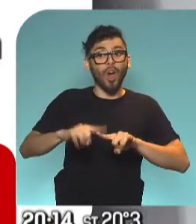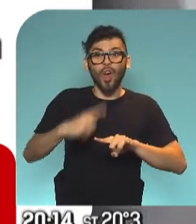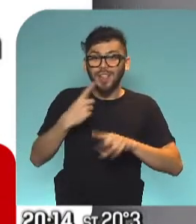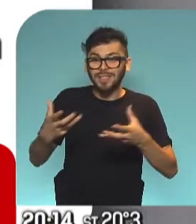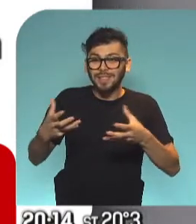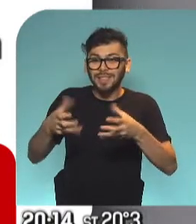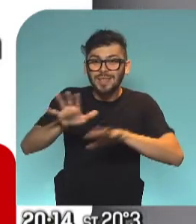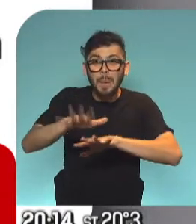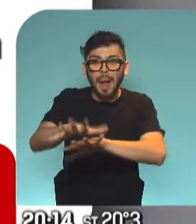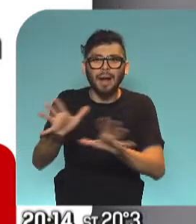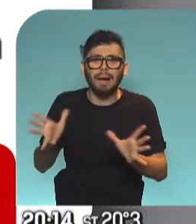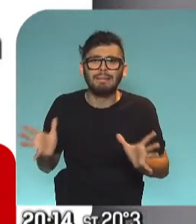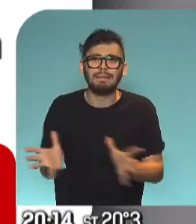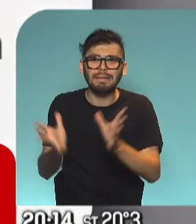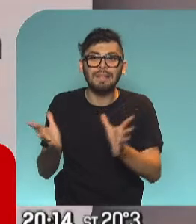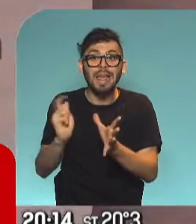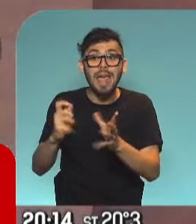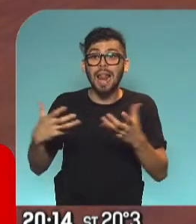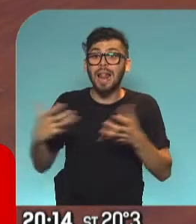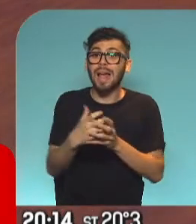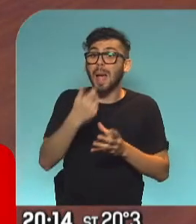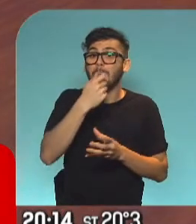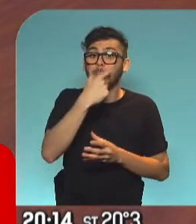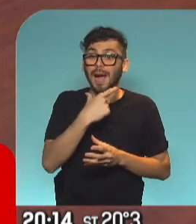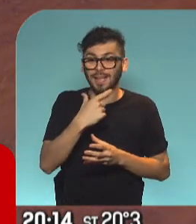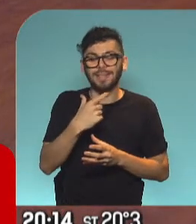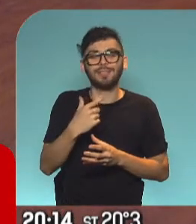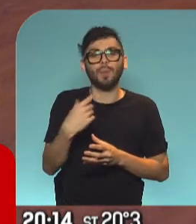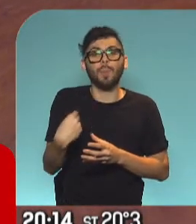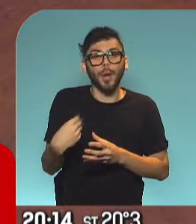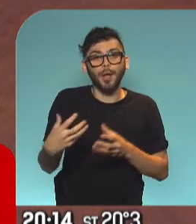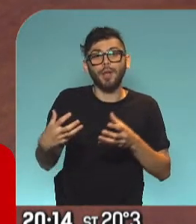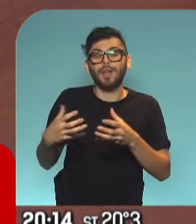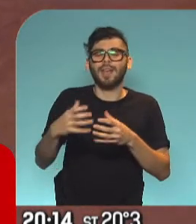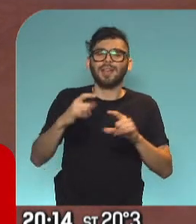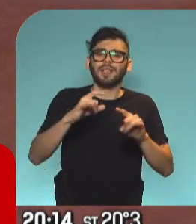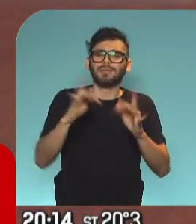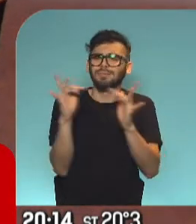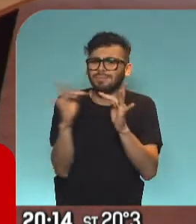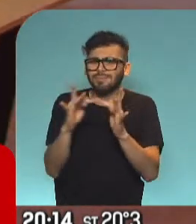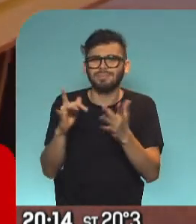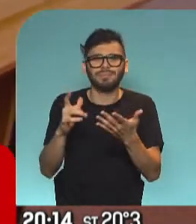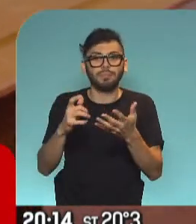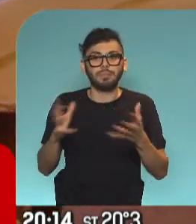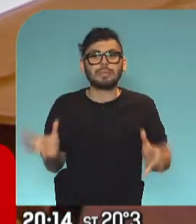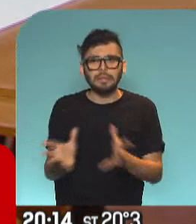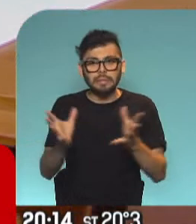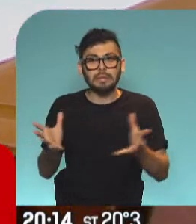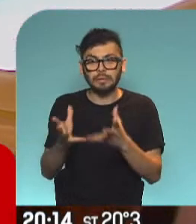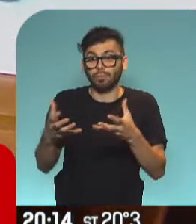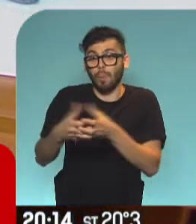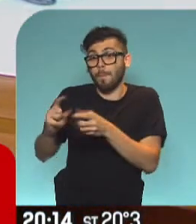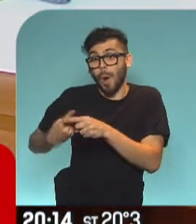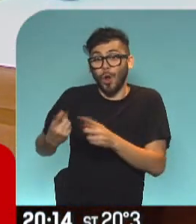y tiene un poco que ver con esto porque se fogoneó desde espacios políticos en las redes sociales y ahora termina